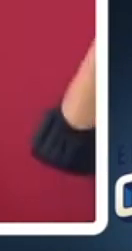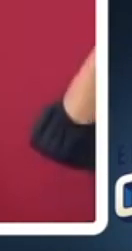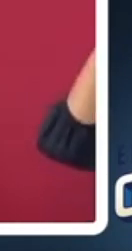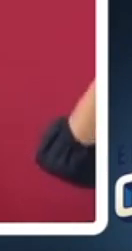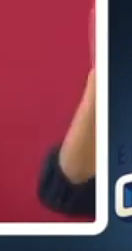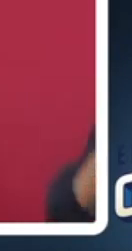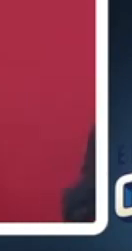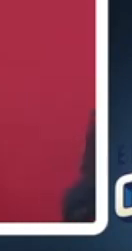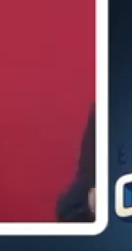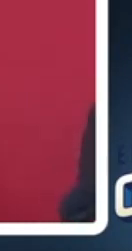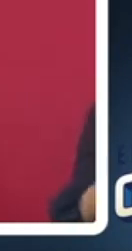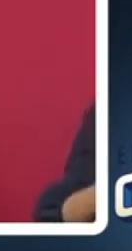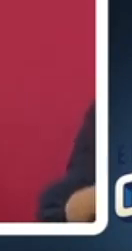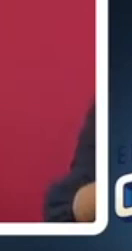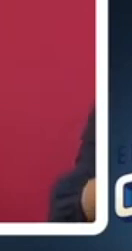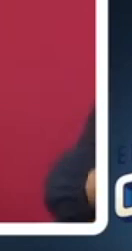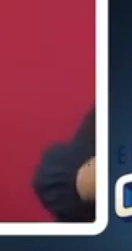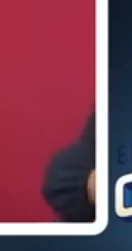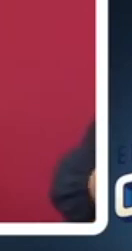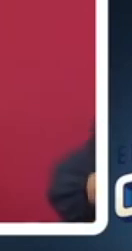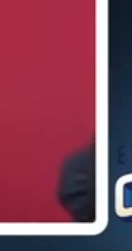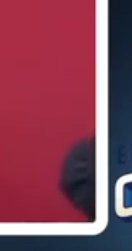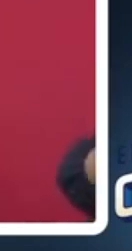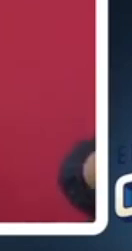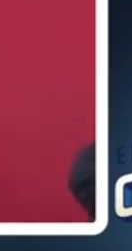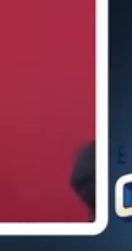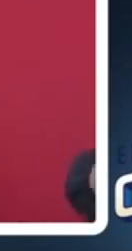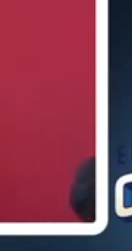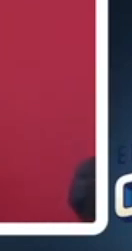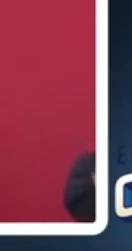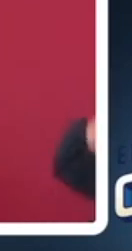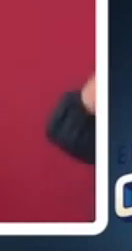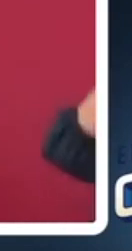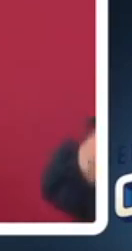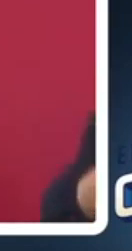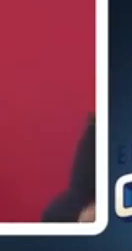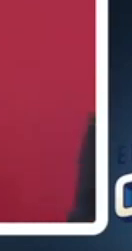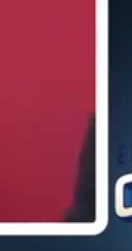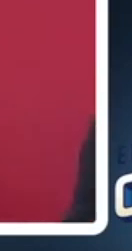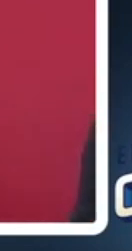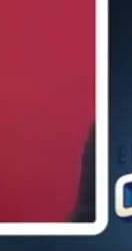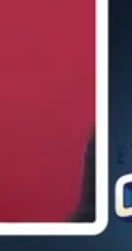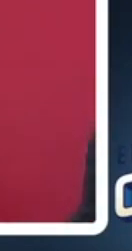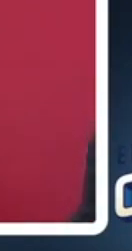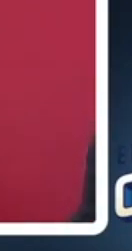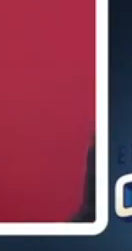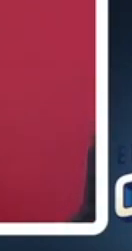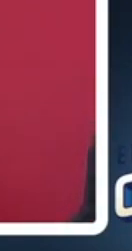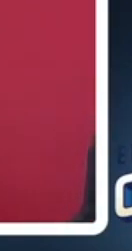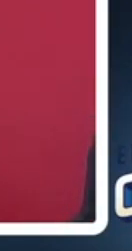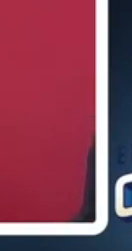la oposición mexicana sobre esta designación? Pues sí.